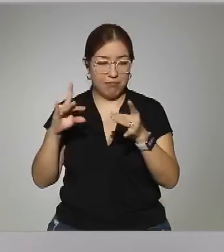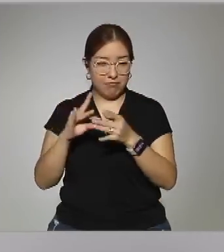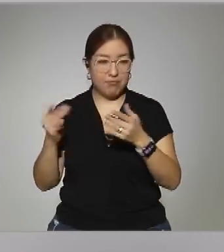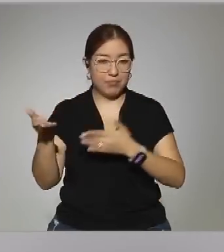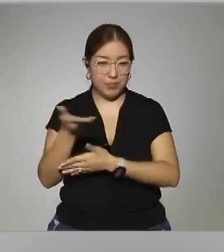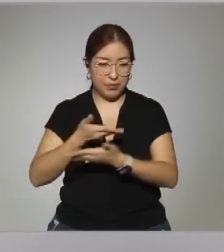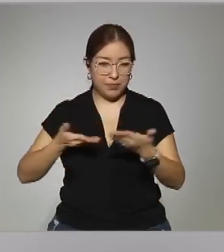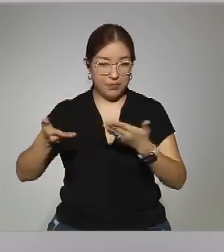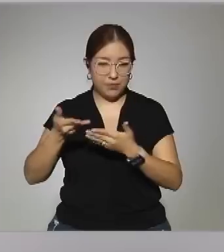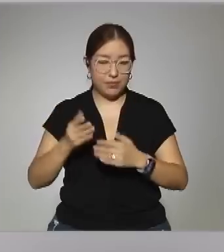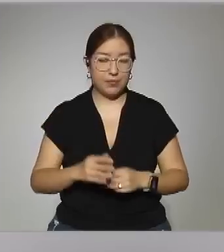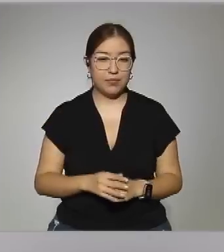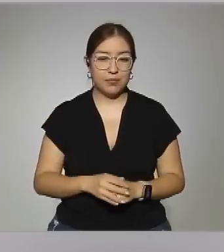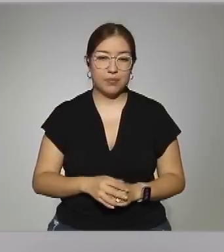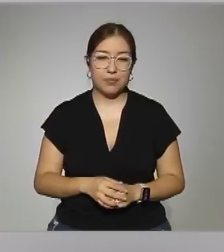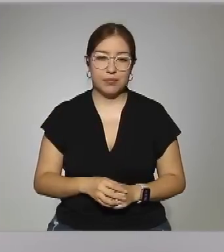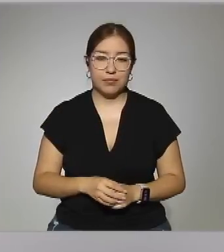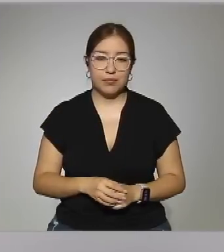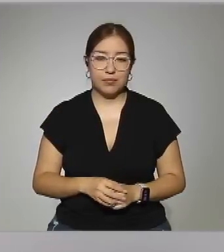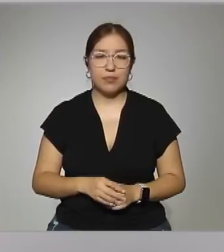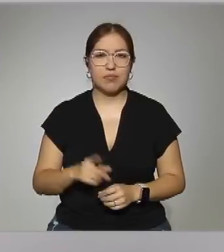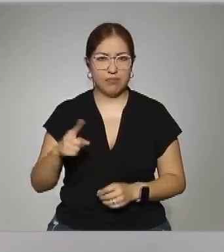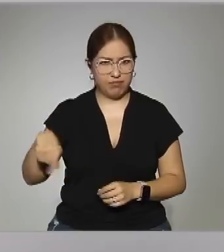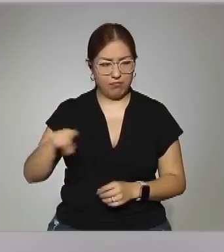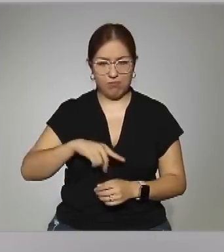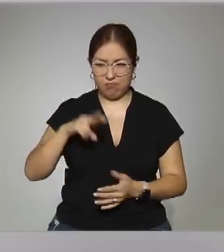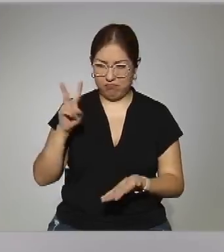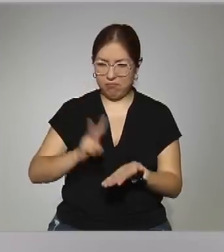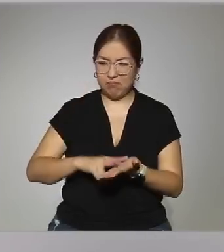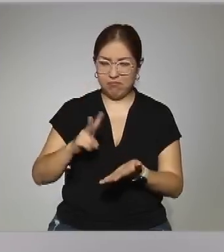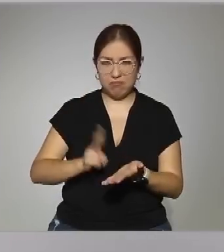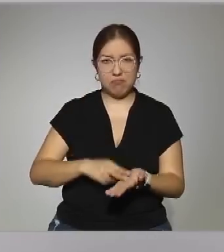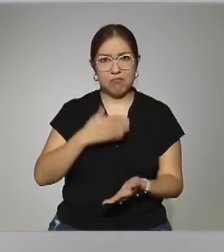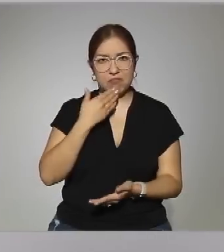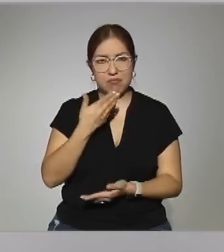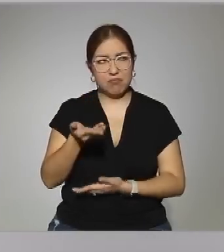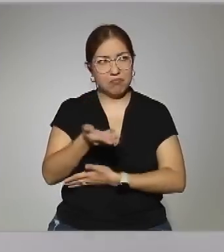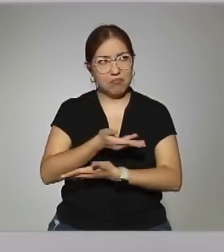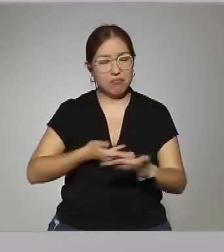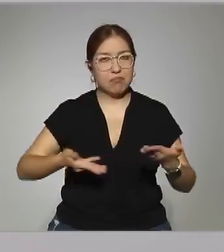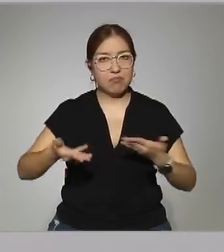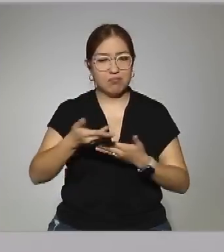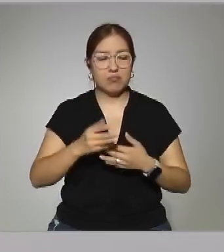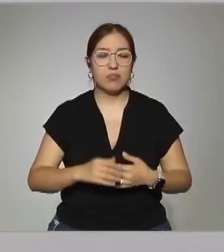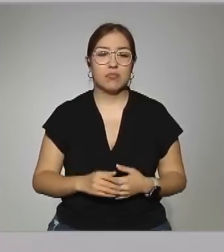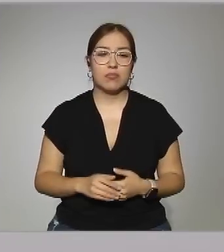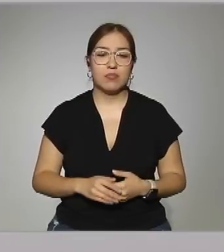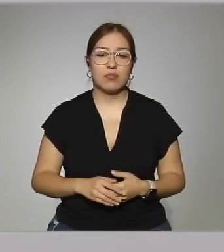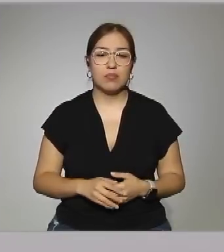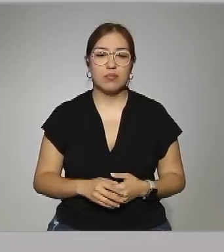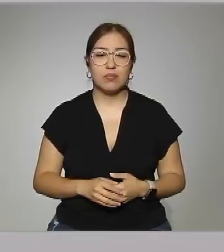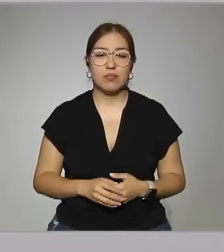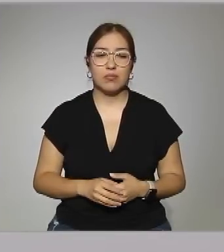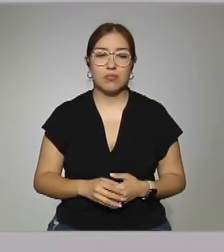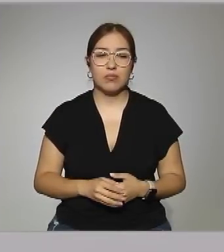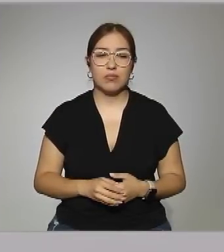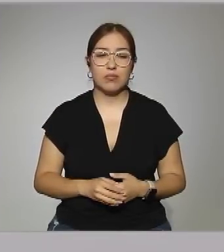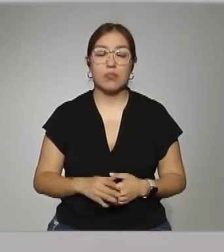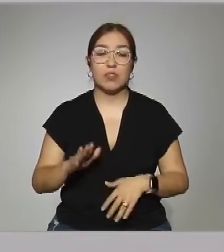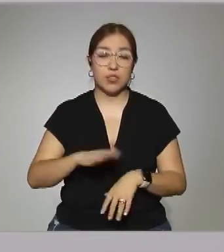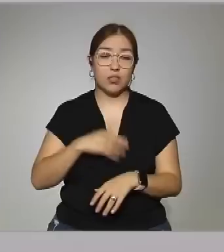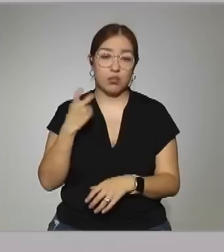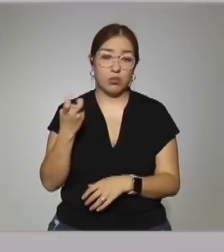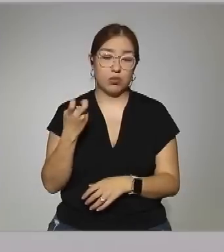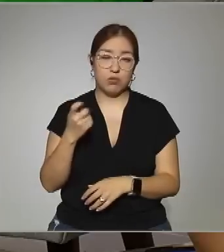¿no? Siempre, digamos, esto de que tengan el valor de poder decir cómo lo vivieron. Sí. Y por eso bueno, por eso fue anónimo. Sí,